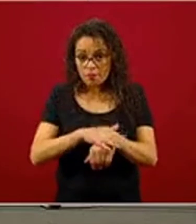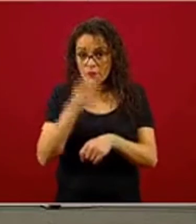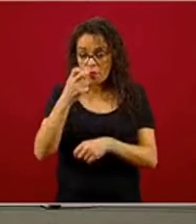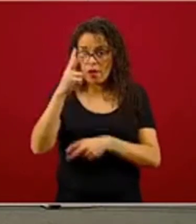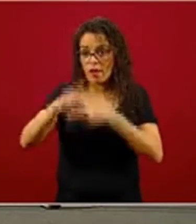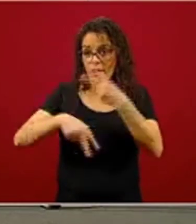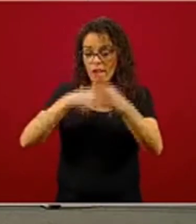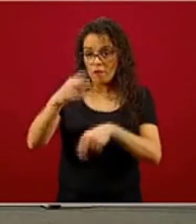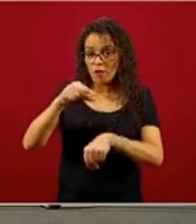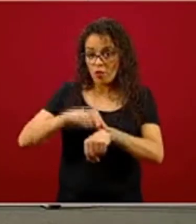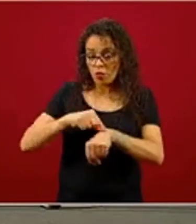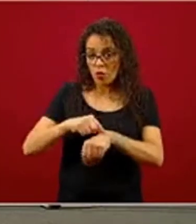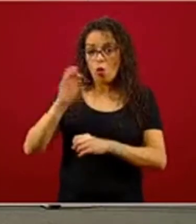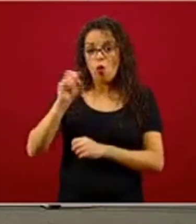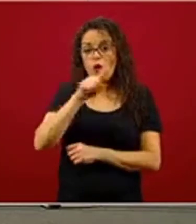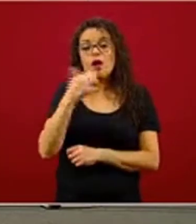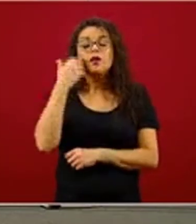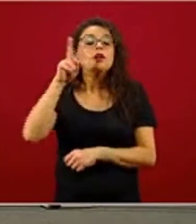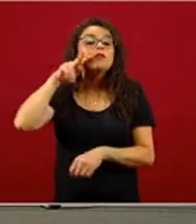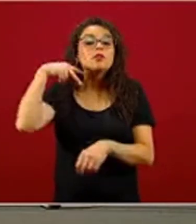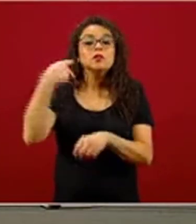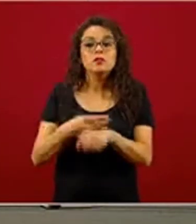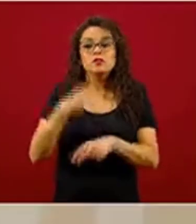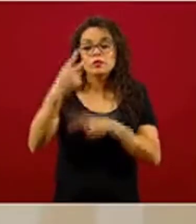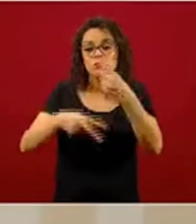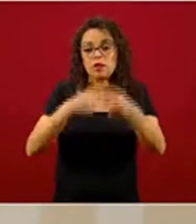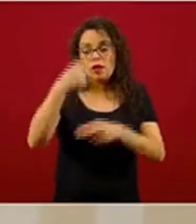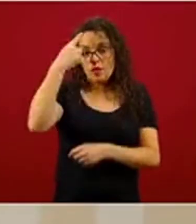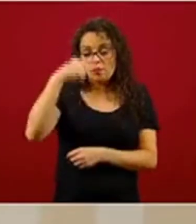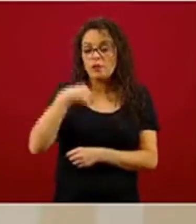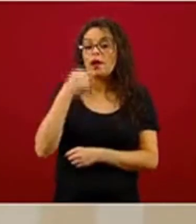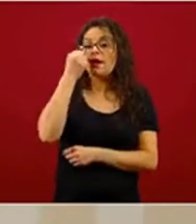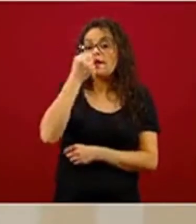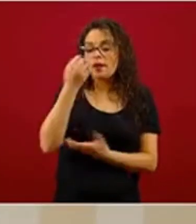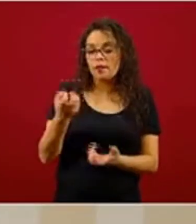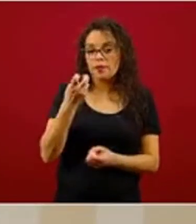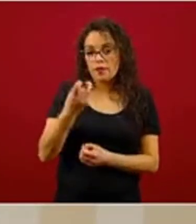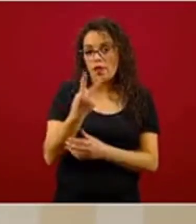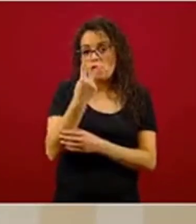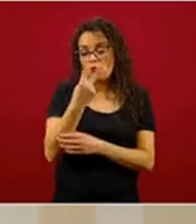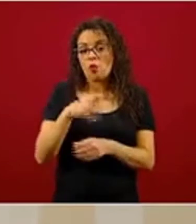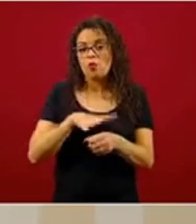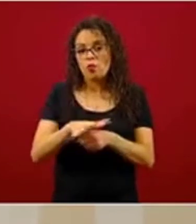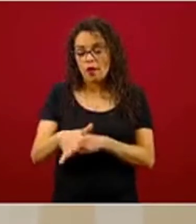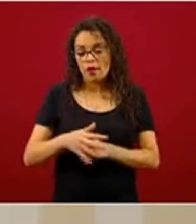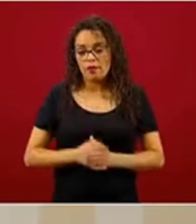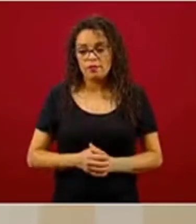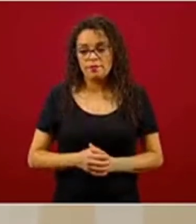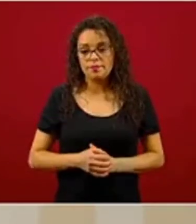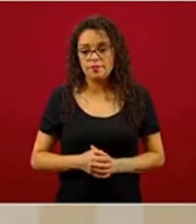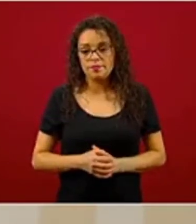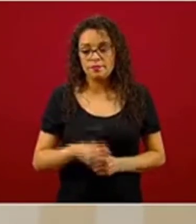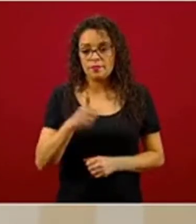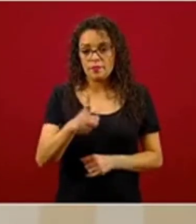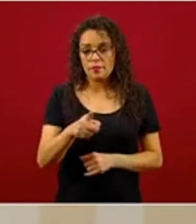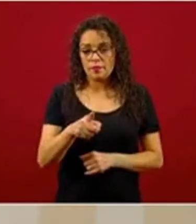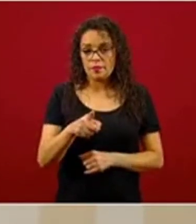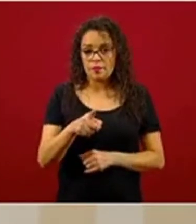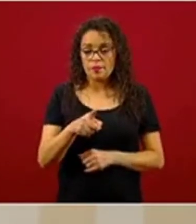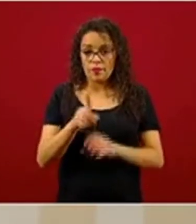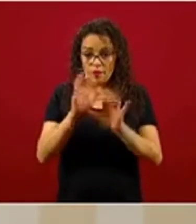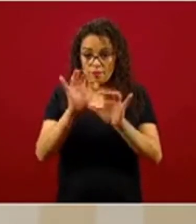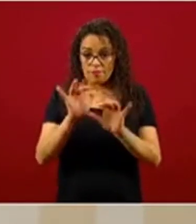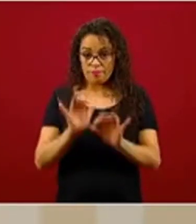una indicación de un médico que le dijo hazte la prueba. Pero además la plataforma registrará si la persona